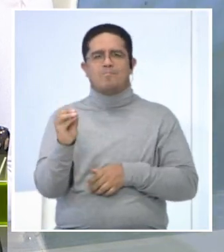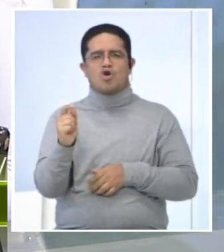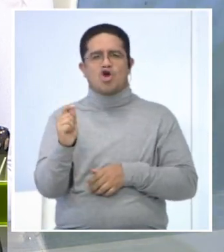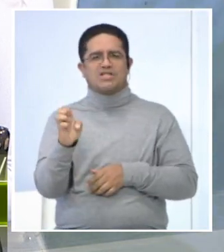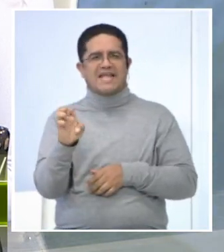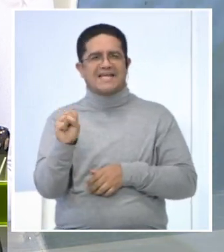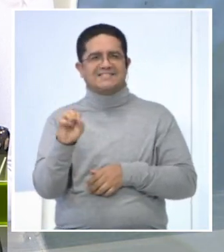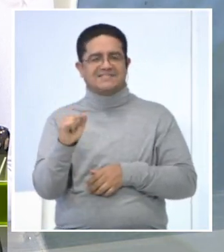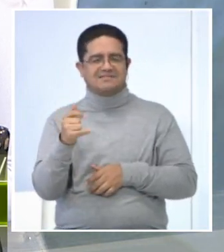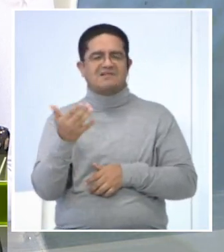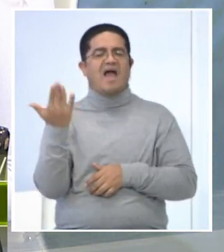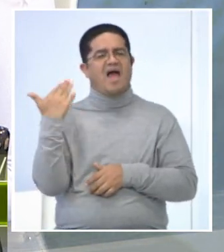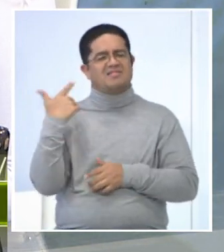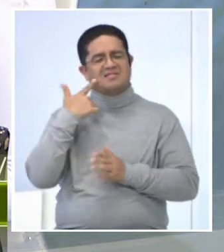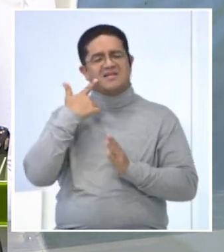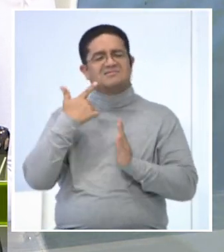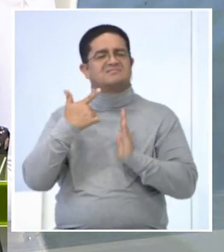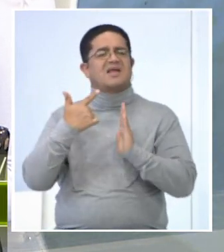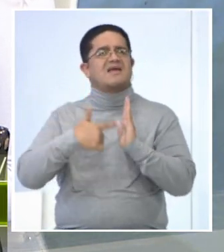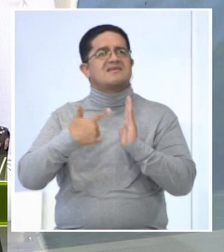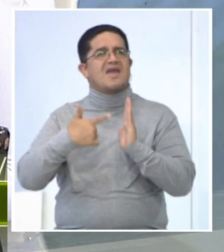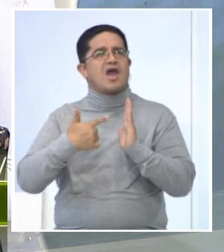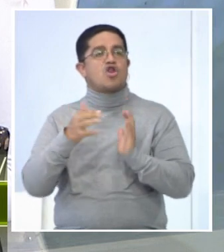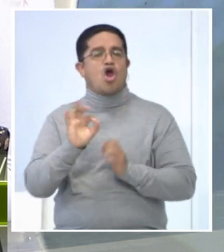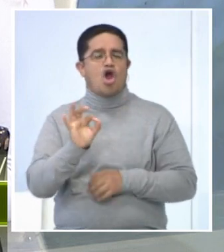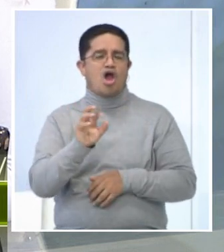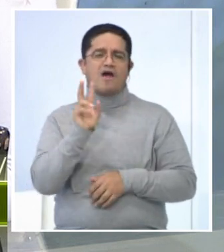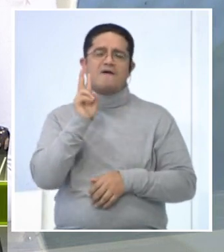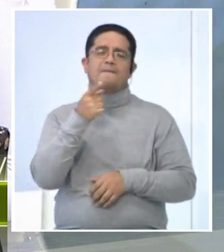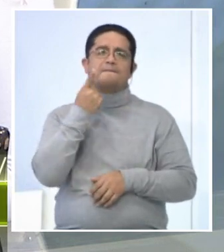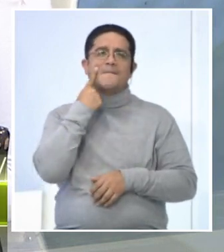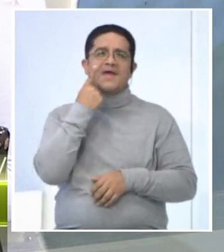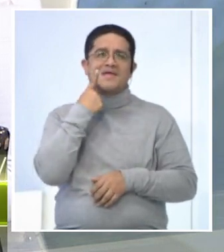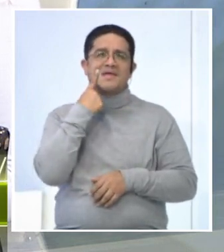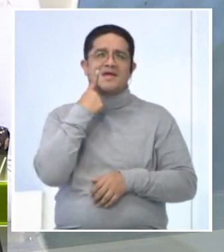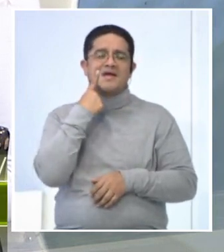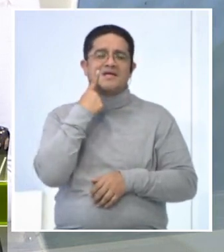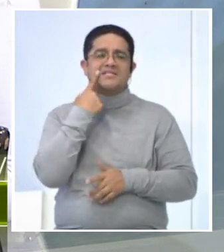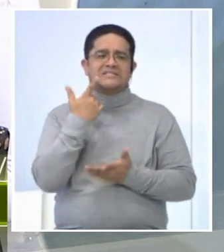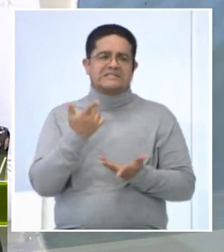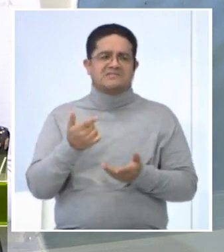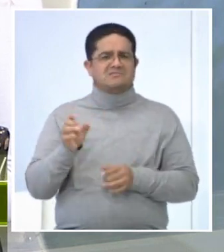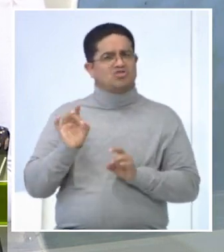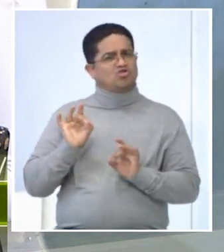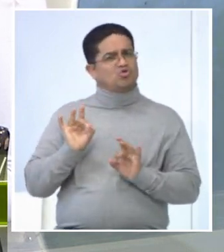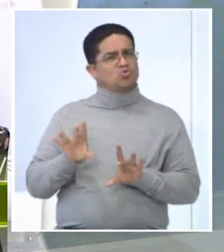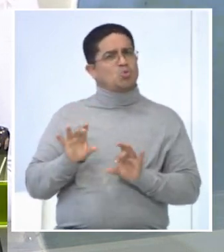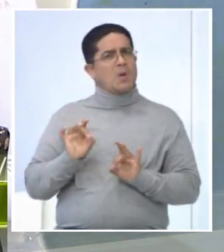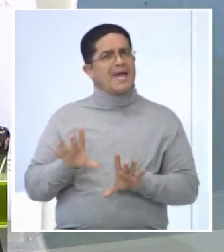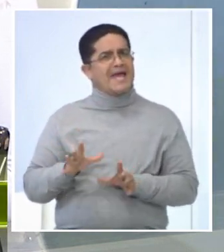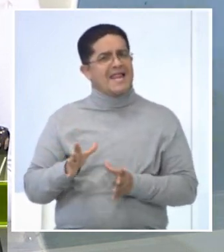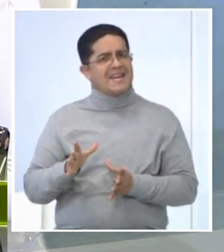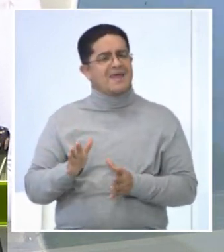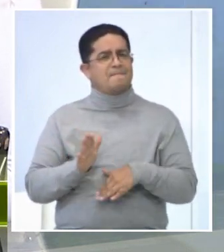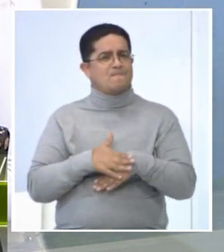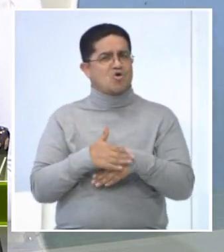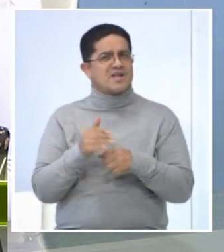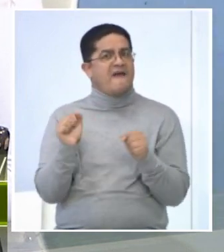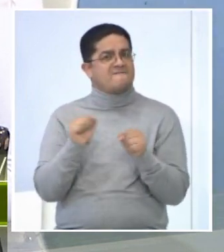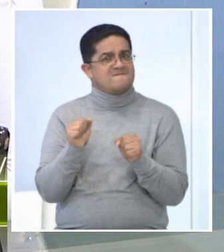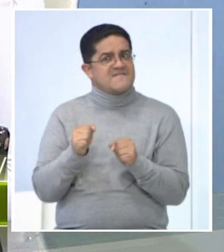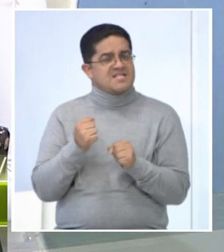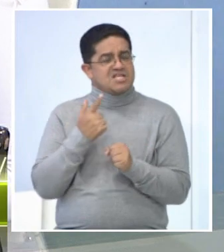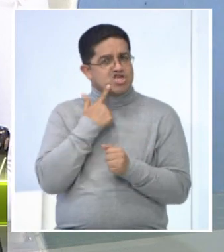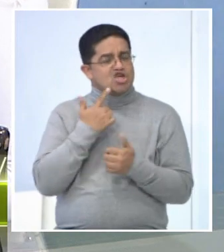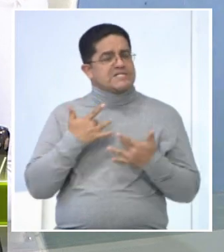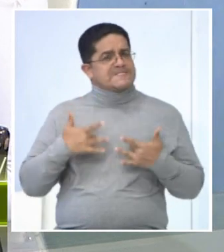prótesis metálicas o los pacientes veíamos que ver metal me va a doler. Se dice de que el frío hace que duela un poco